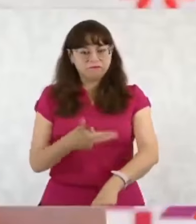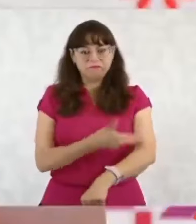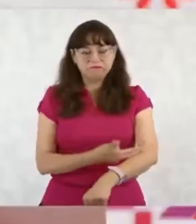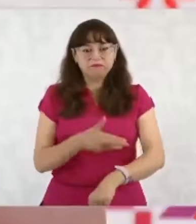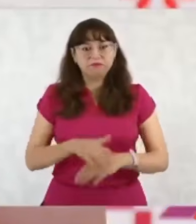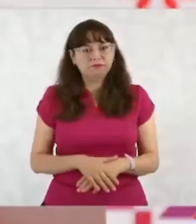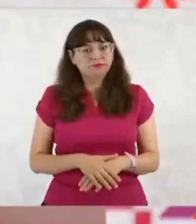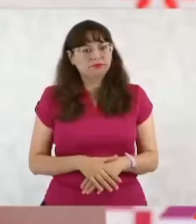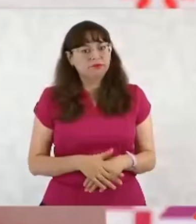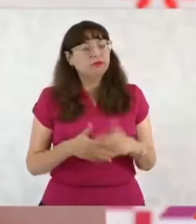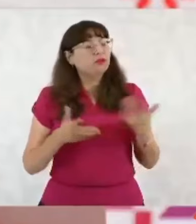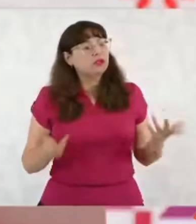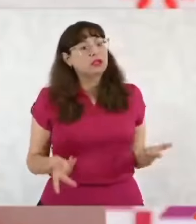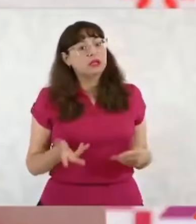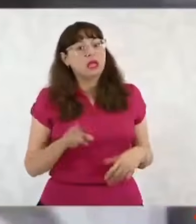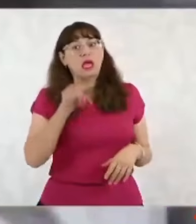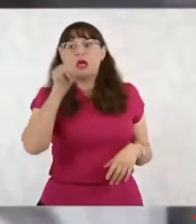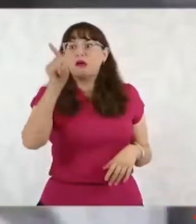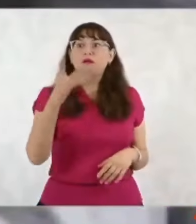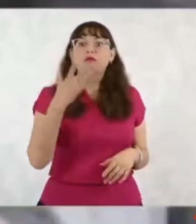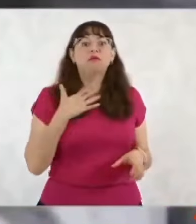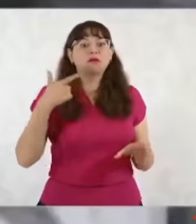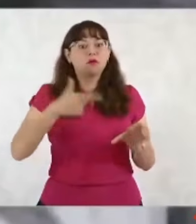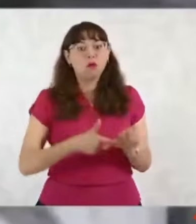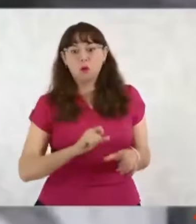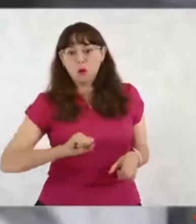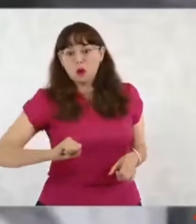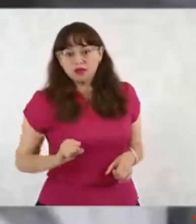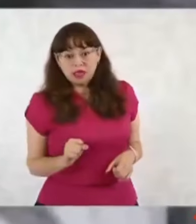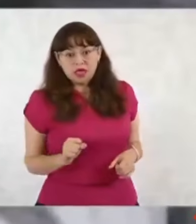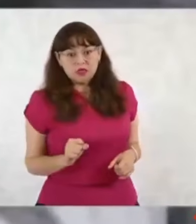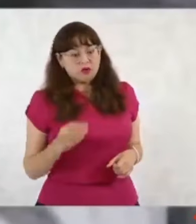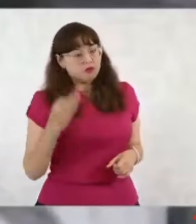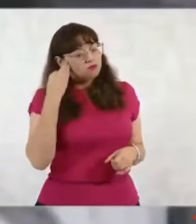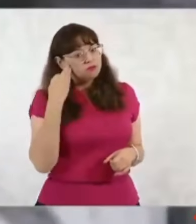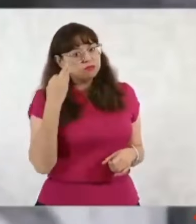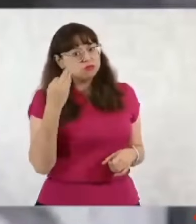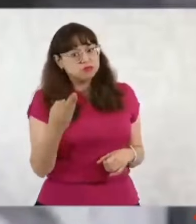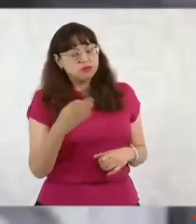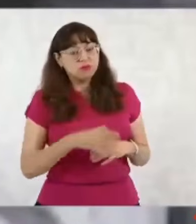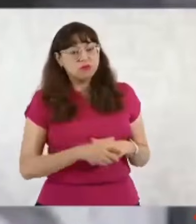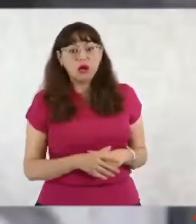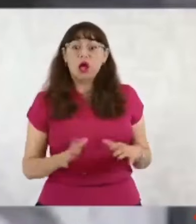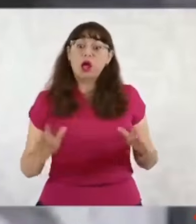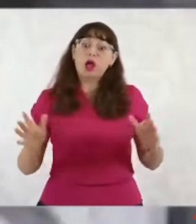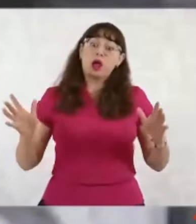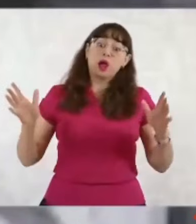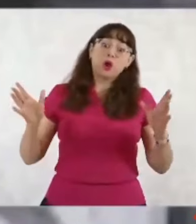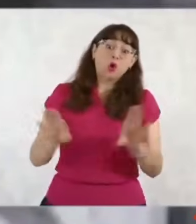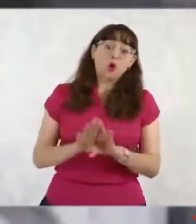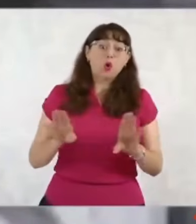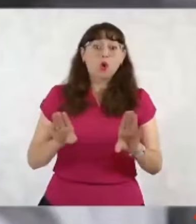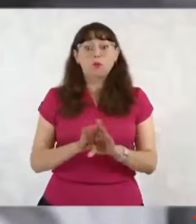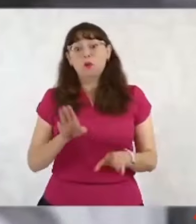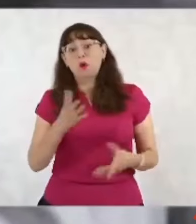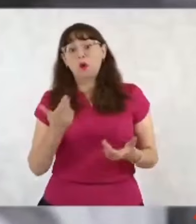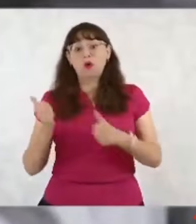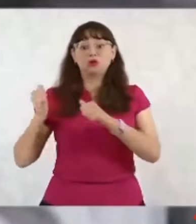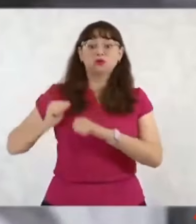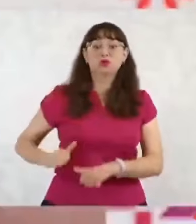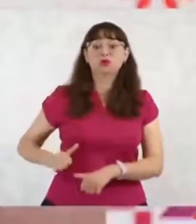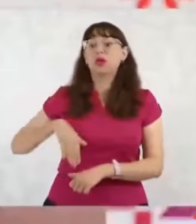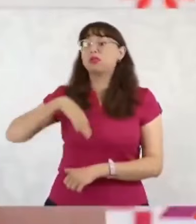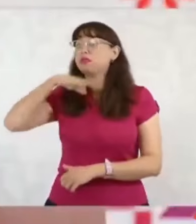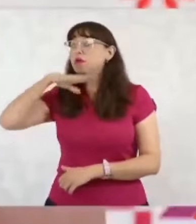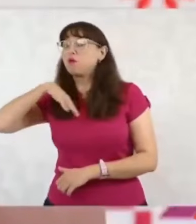se encontraron un almacenamiento de combustible y dicen, ¿cómo es posible que no se diera cuenta la autoridad? No,